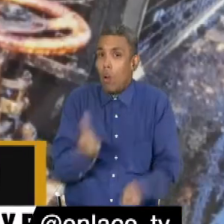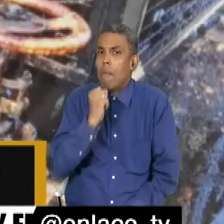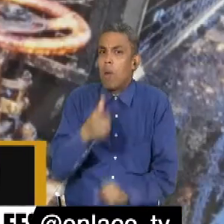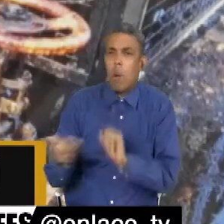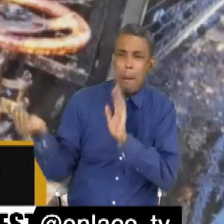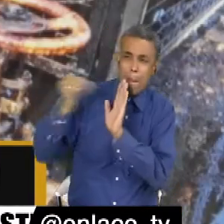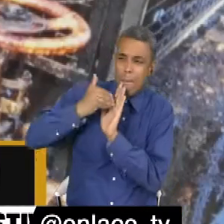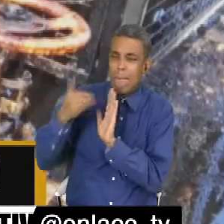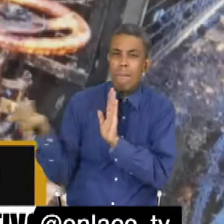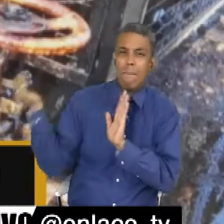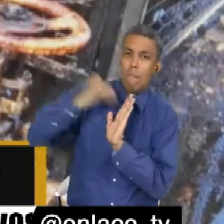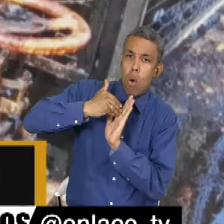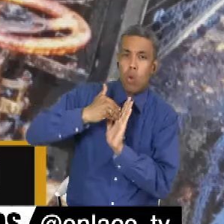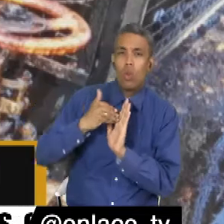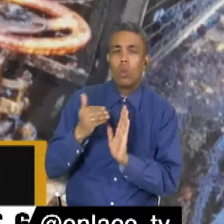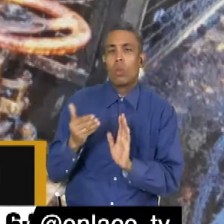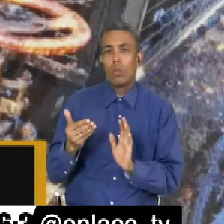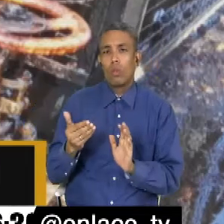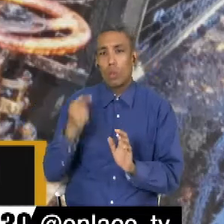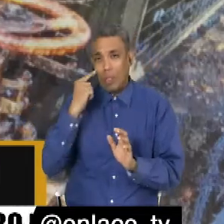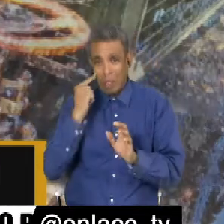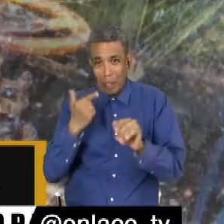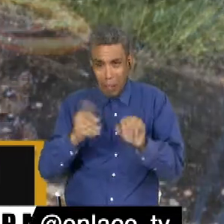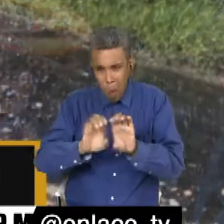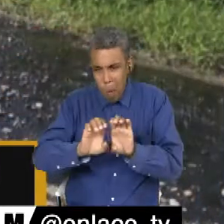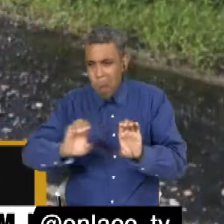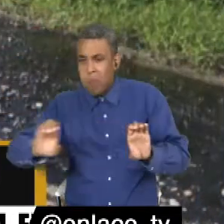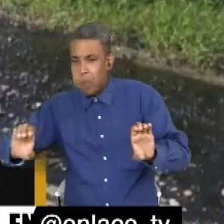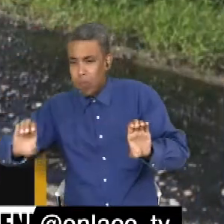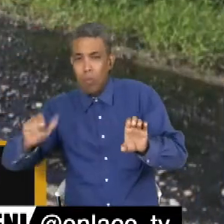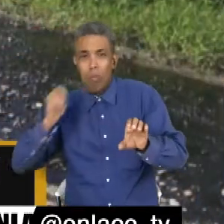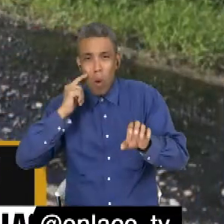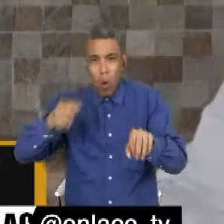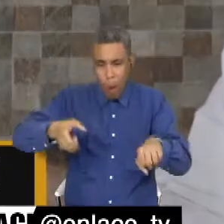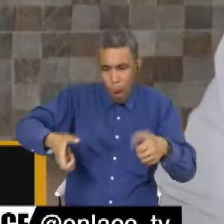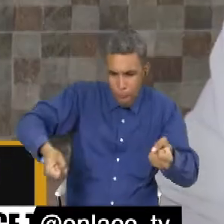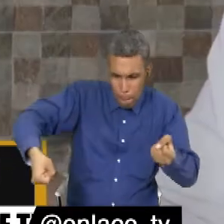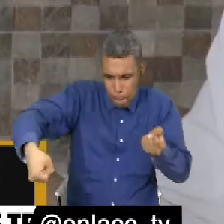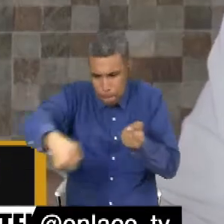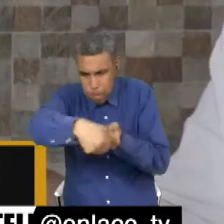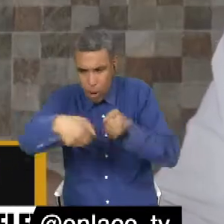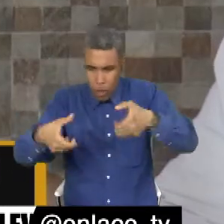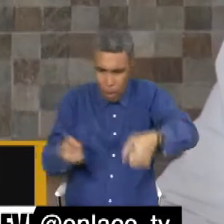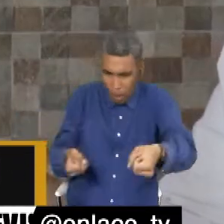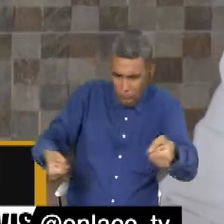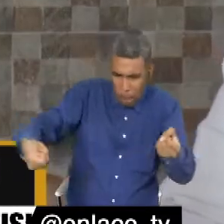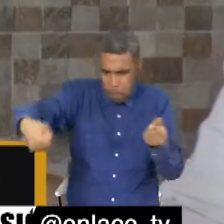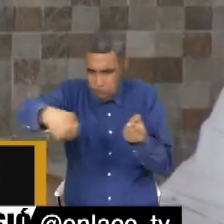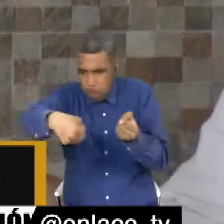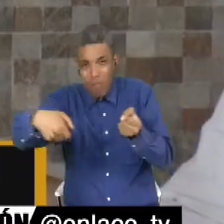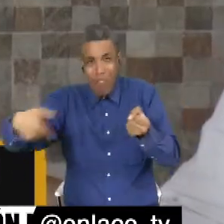infraestructura petrolera mediante la apertura de las válvulas de tanques que contienen petróleo en la estación 4. Tenemos en este momento